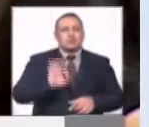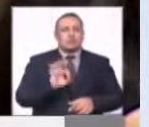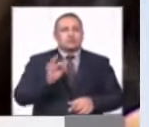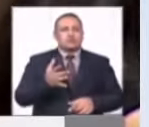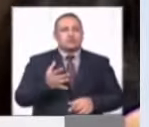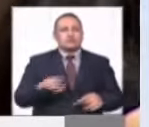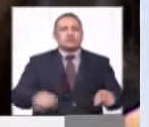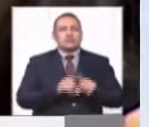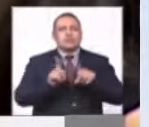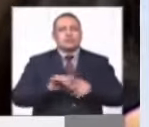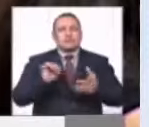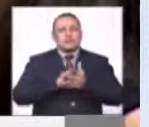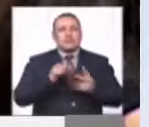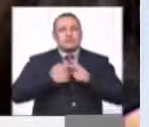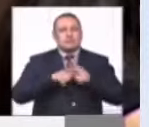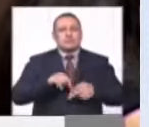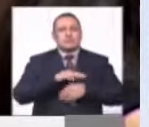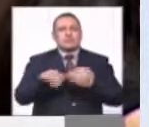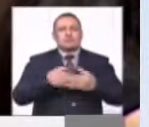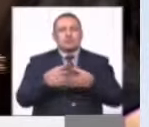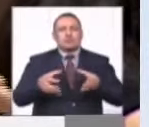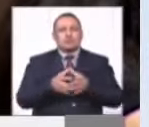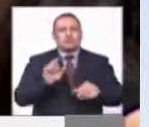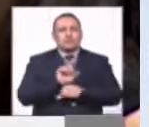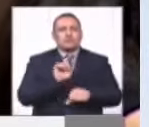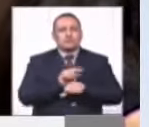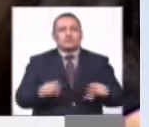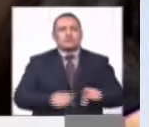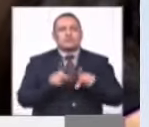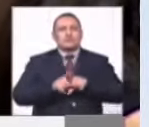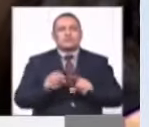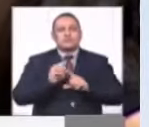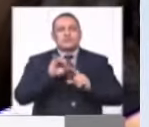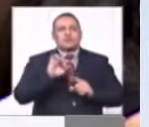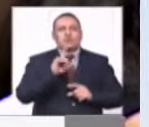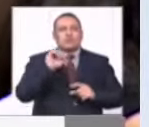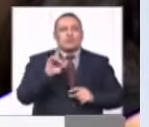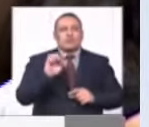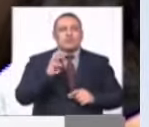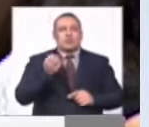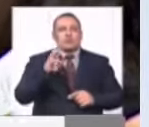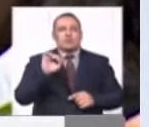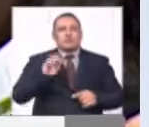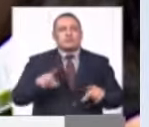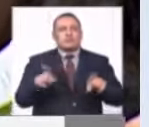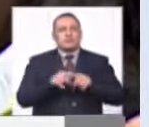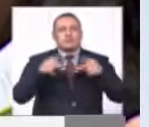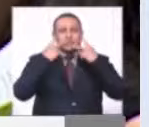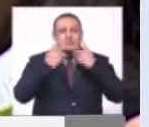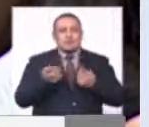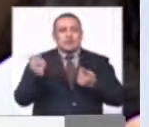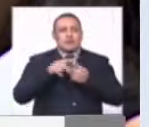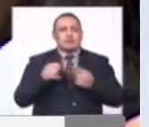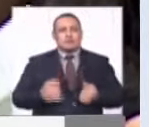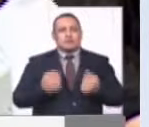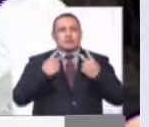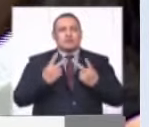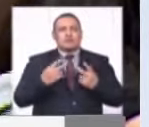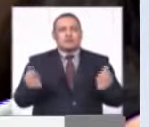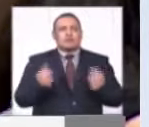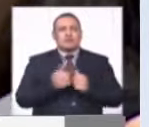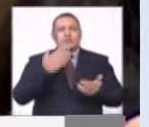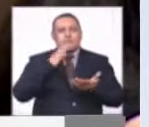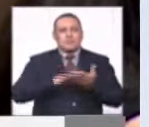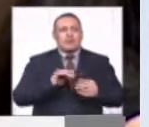50% recién de las instituciones educativas tienen Calihuarma. En la Amazonía, aún estando